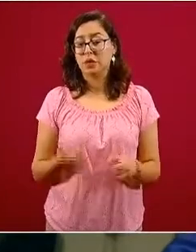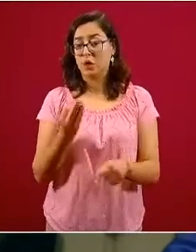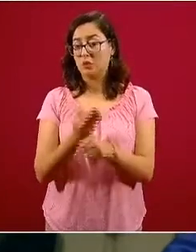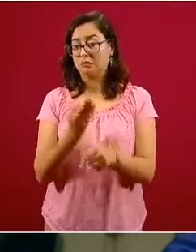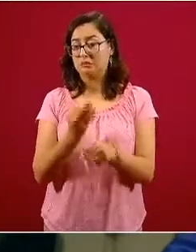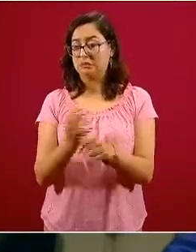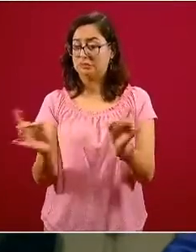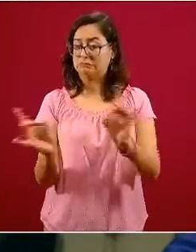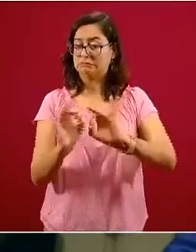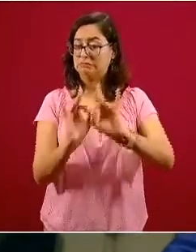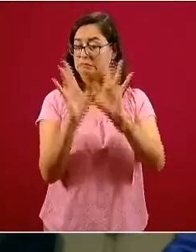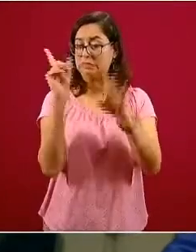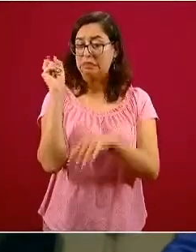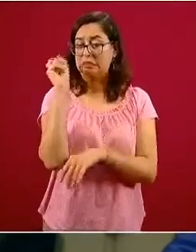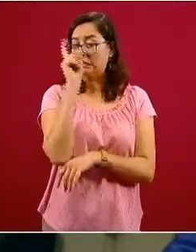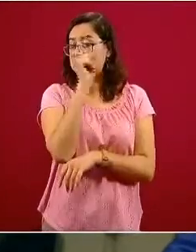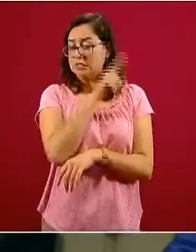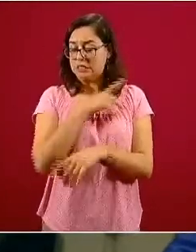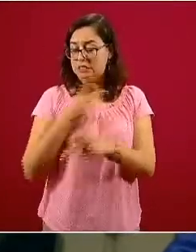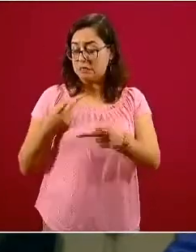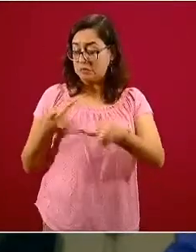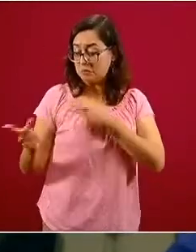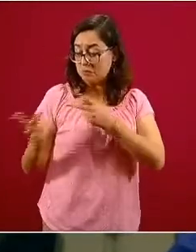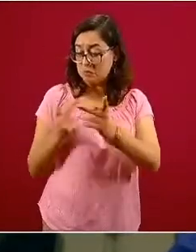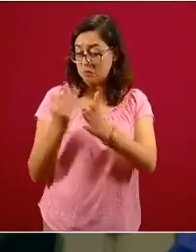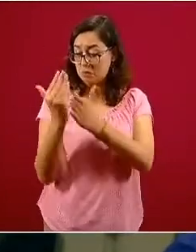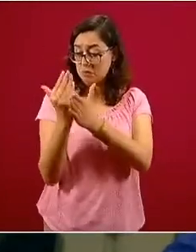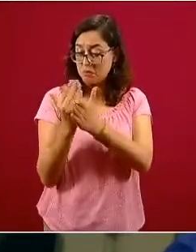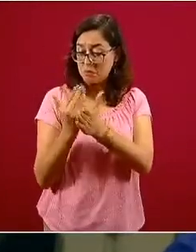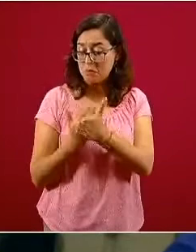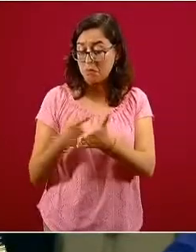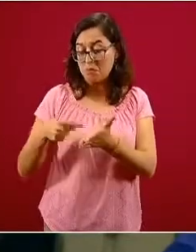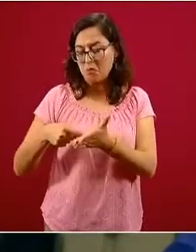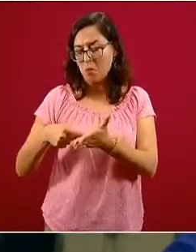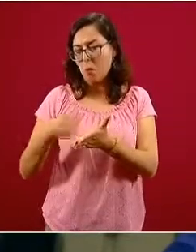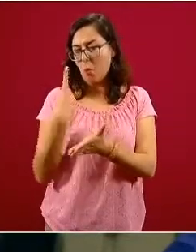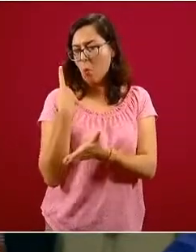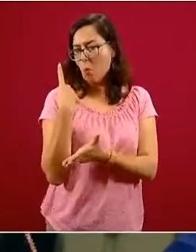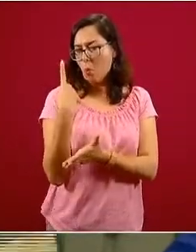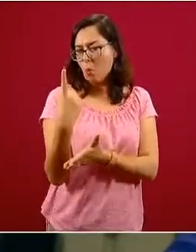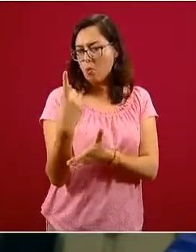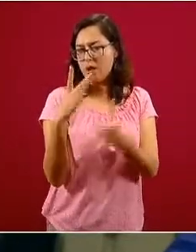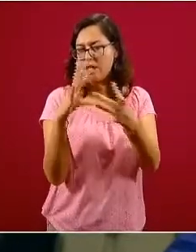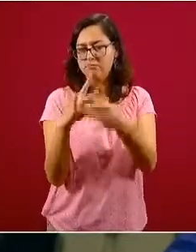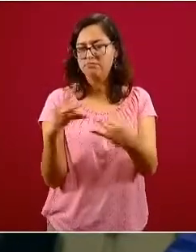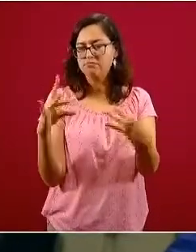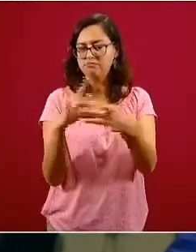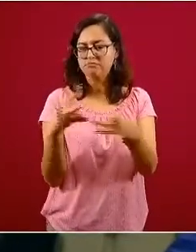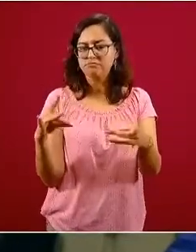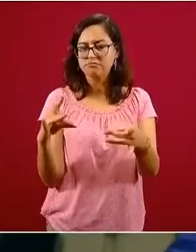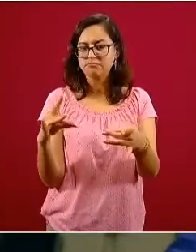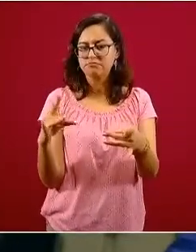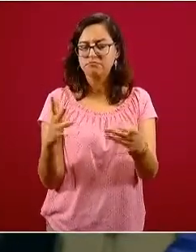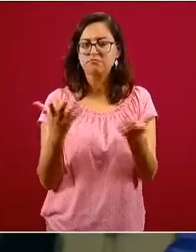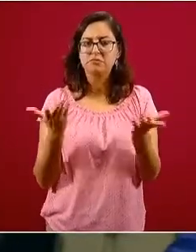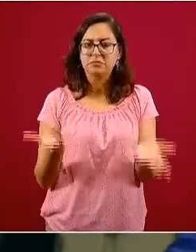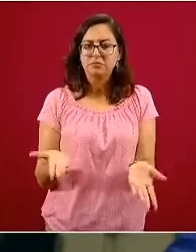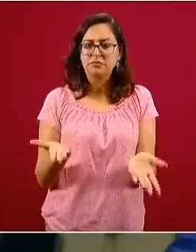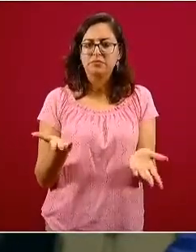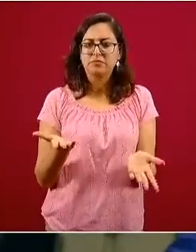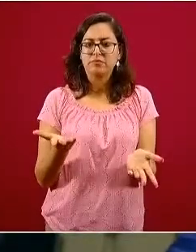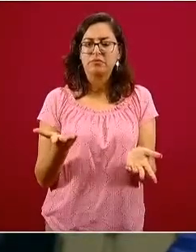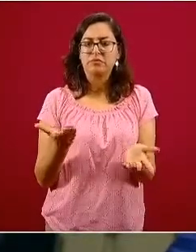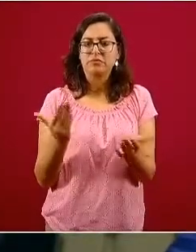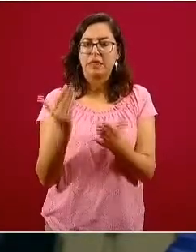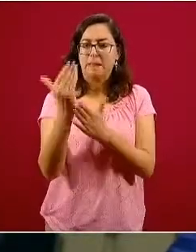crítica que vivimos en el país, decía que era acortar, disminuir